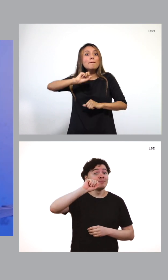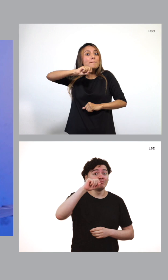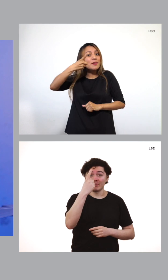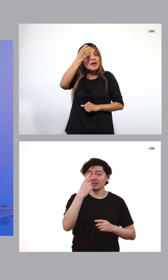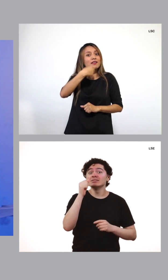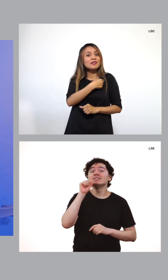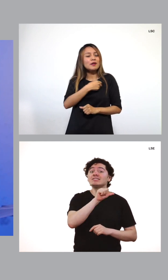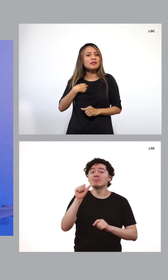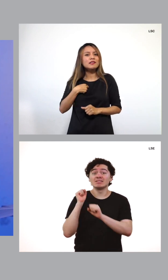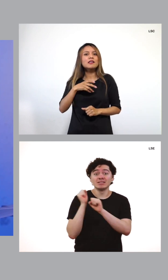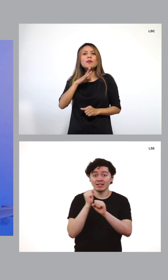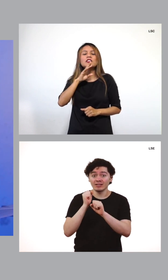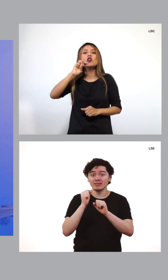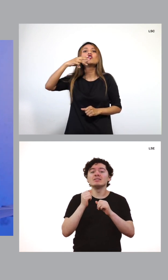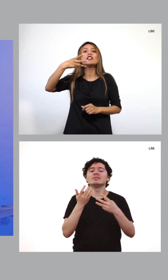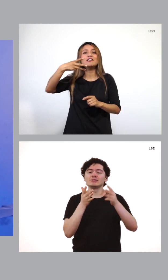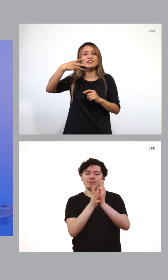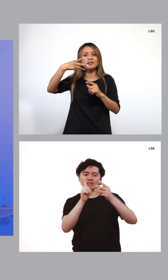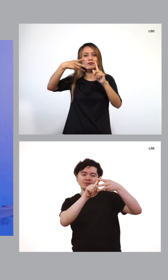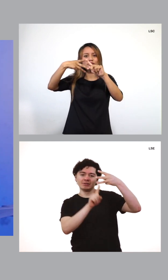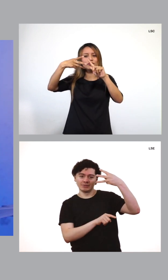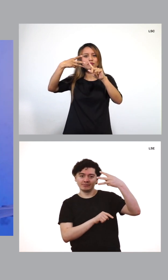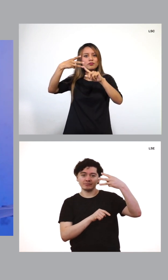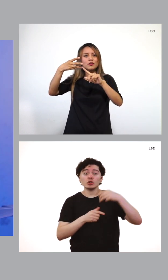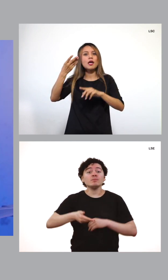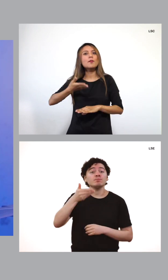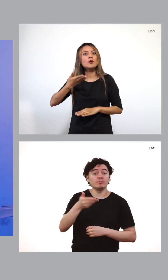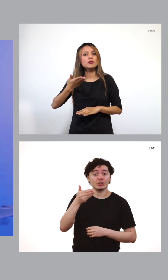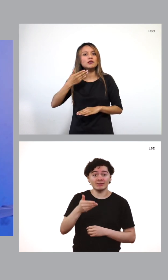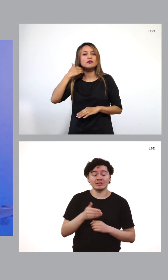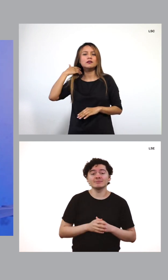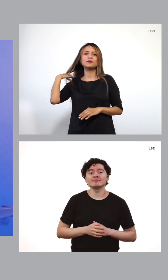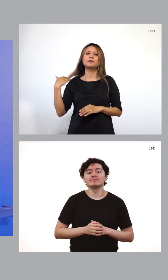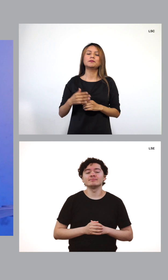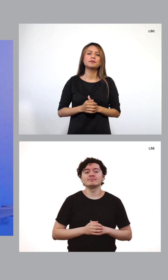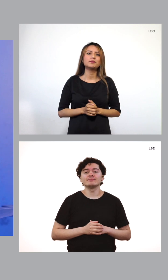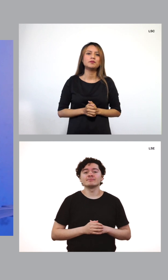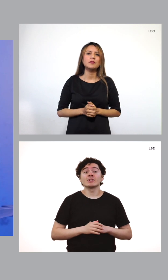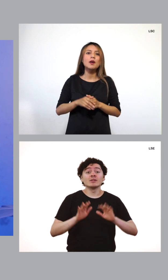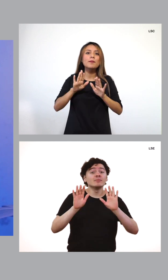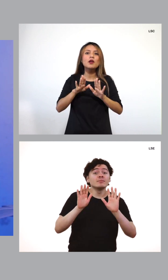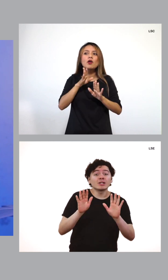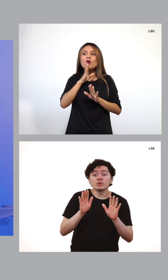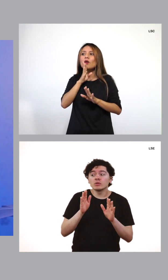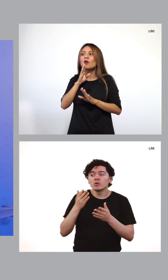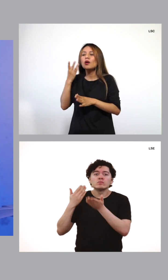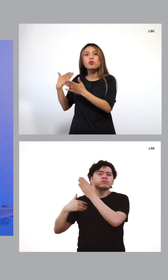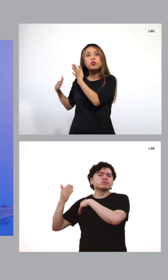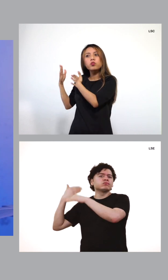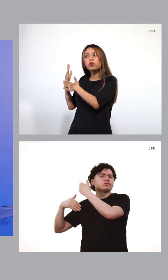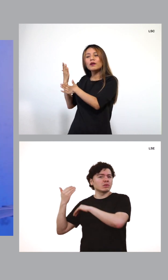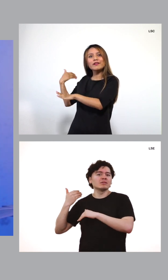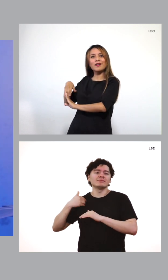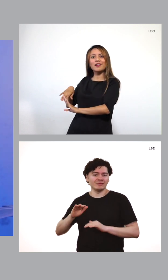cosas que nunca más en la historia de la humanidad podrían volver a suceder.